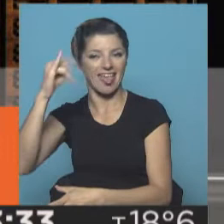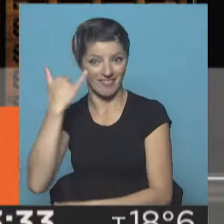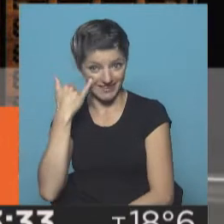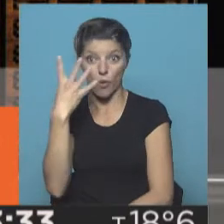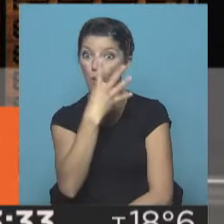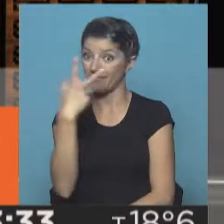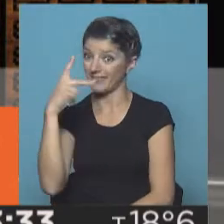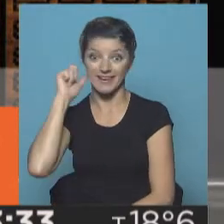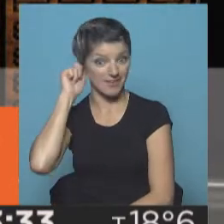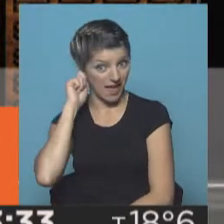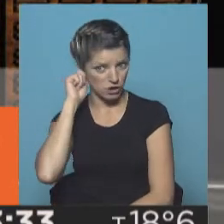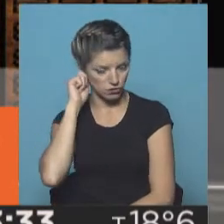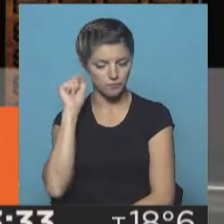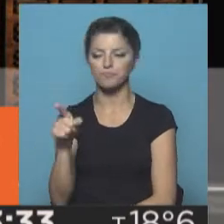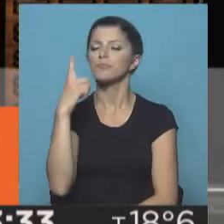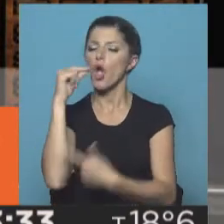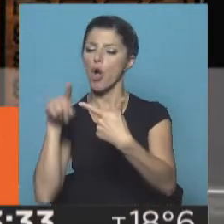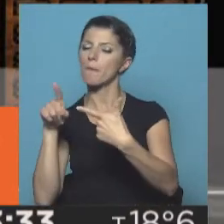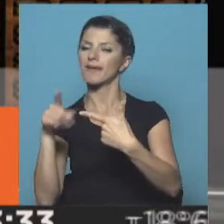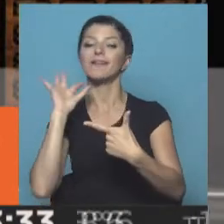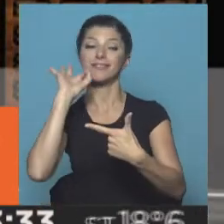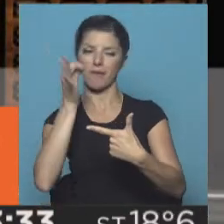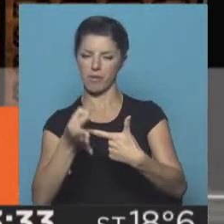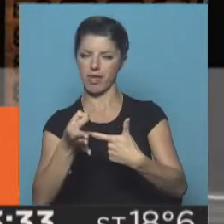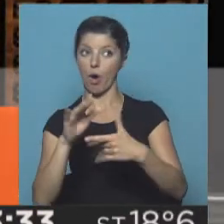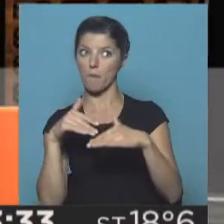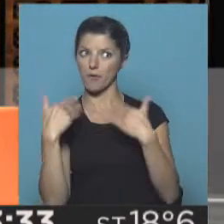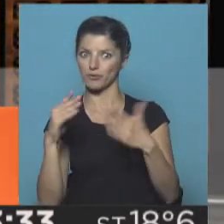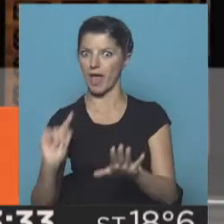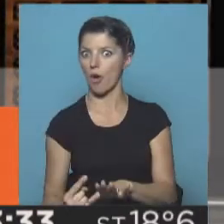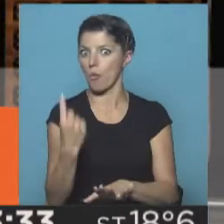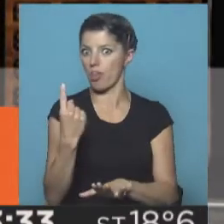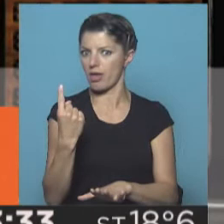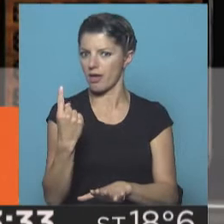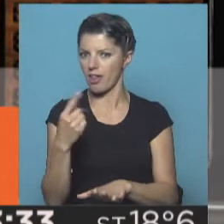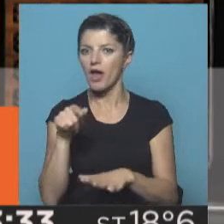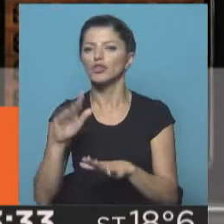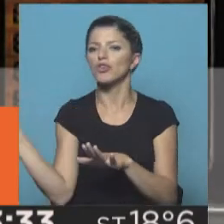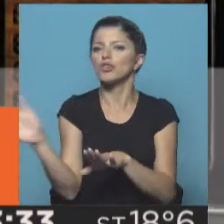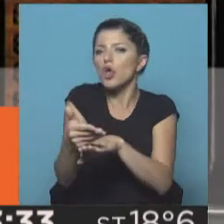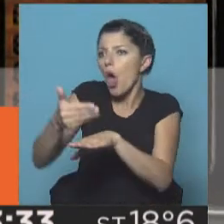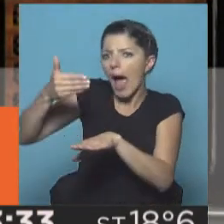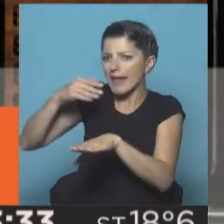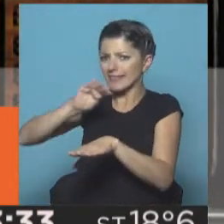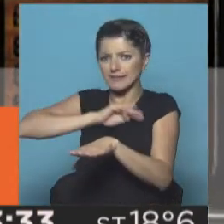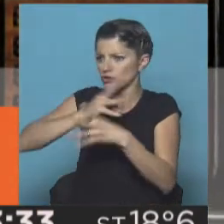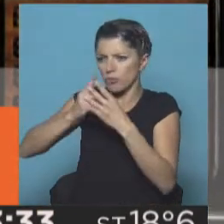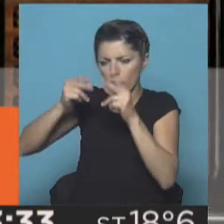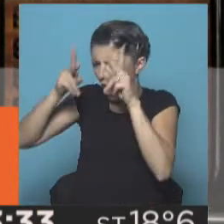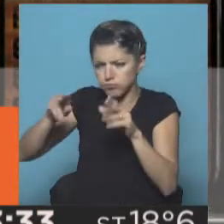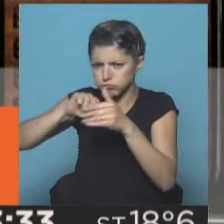43. Kennedy, sabiendo que estaba frente a una oportunidad singular, había cancelado todos sus actos del día para